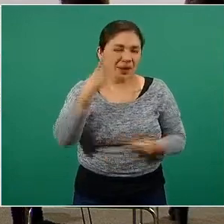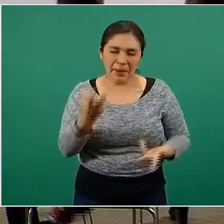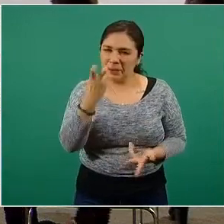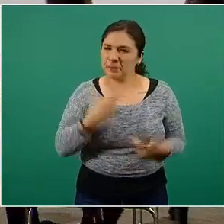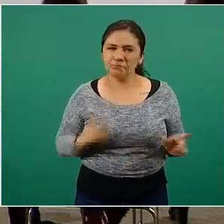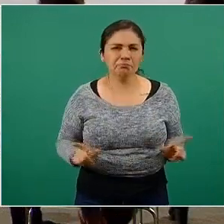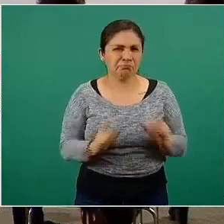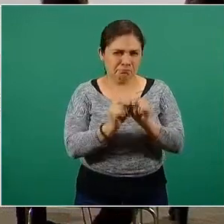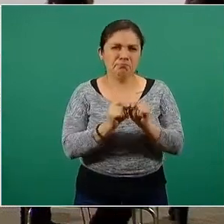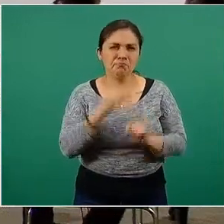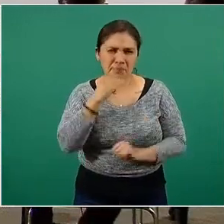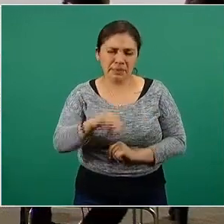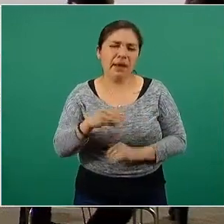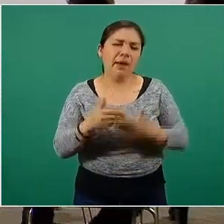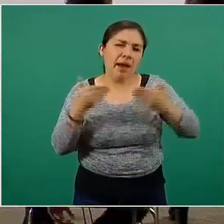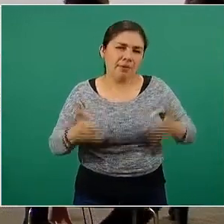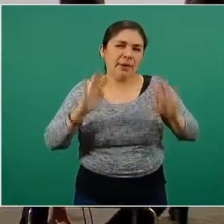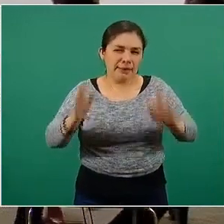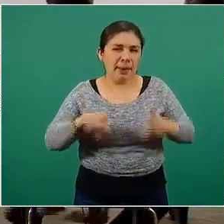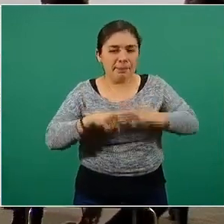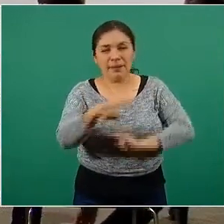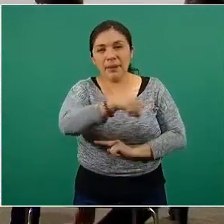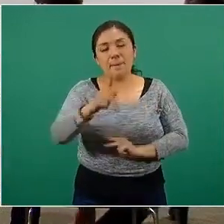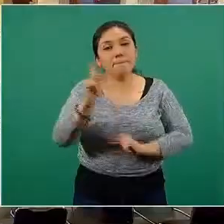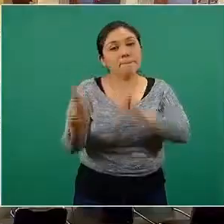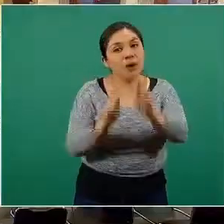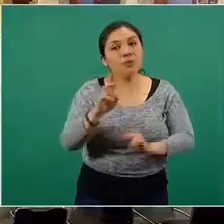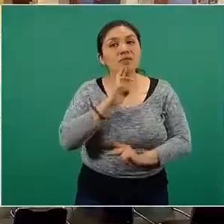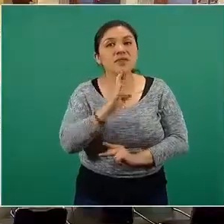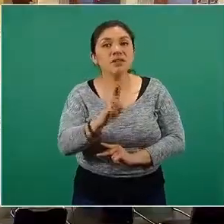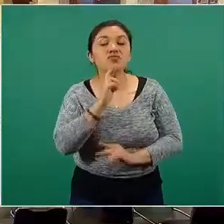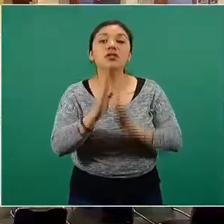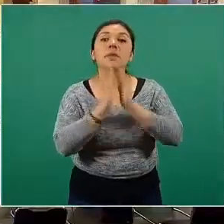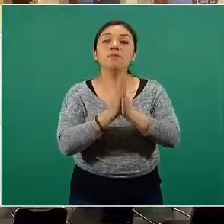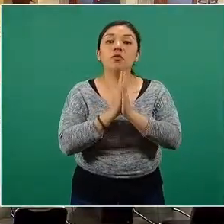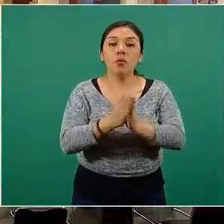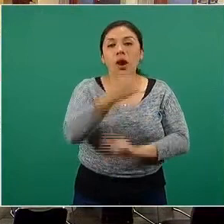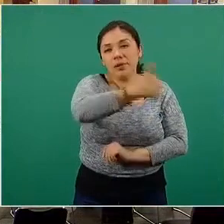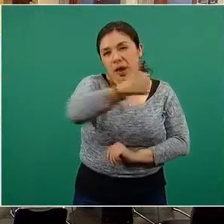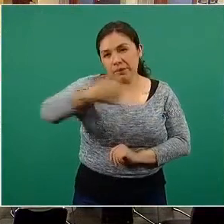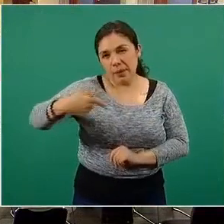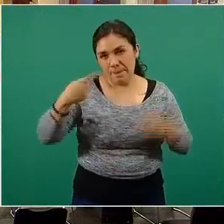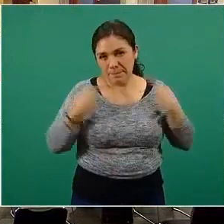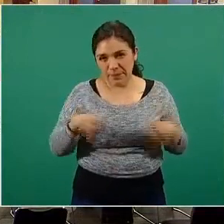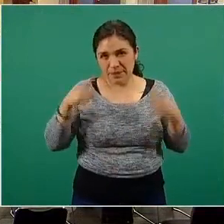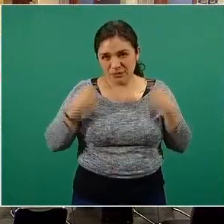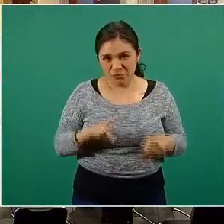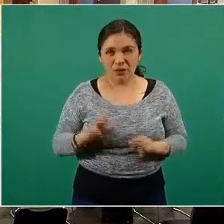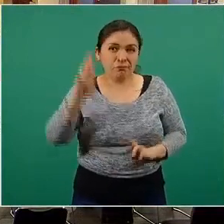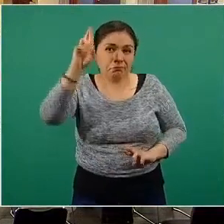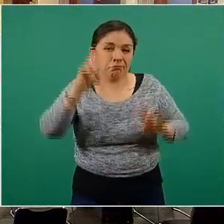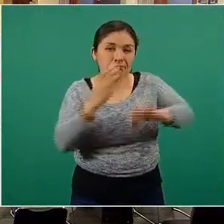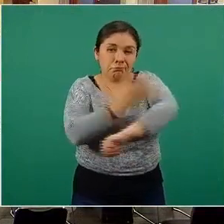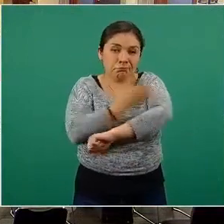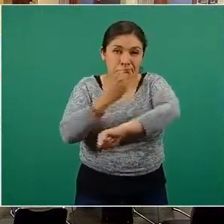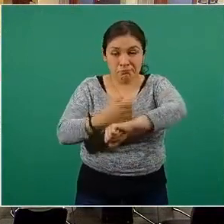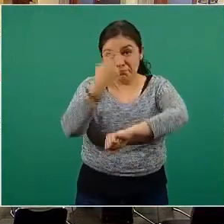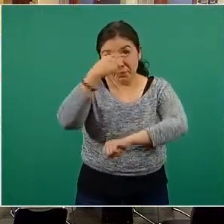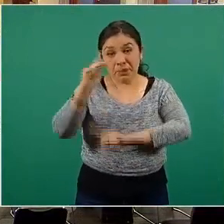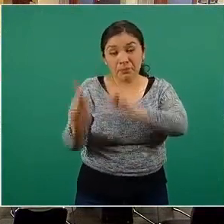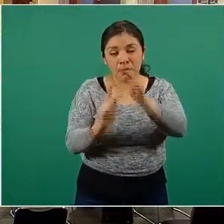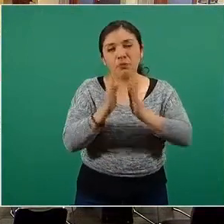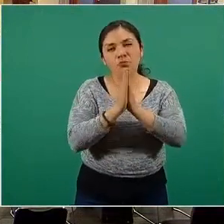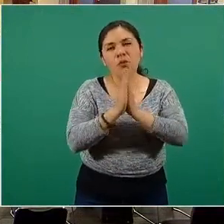los mensajes del componente y pasaríamos a preguntas y respuestas. Le solicitaría a cada uno de los compañeros que nos